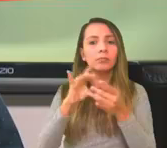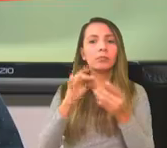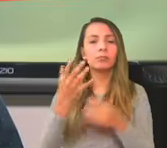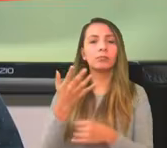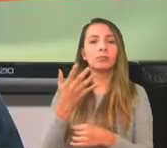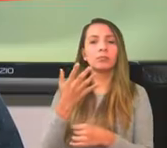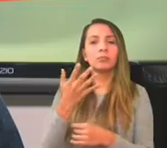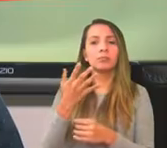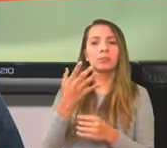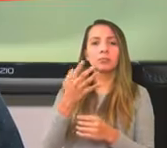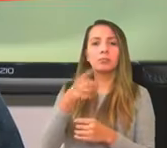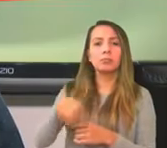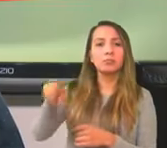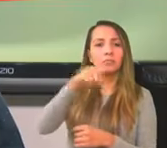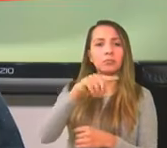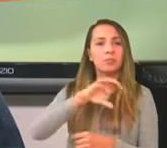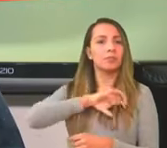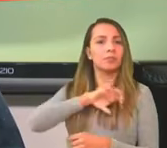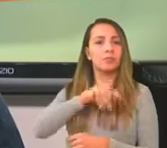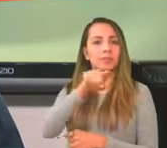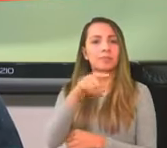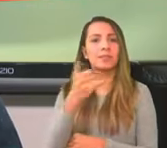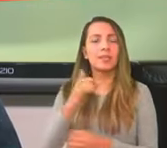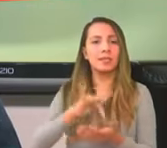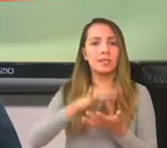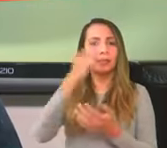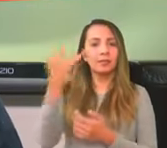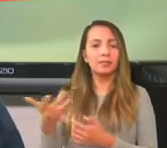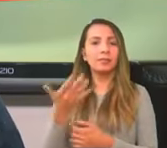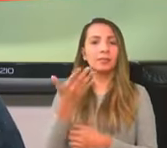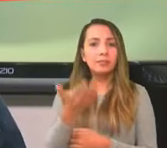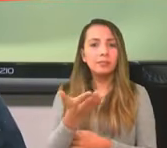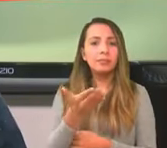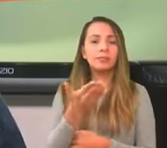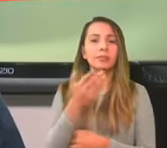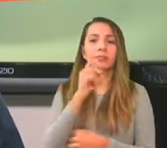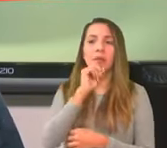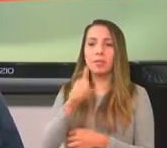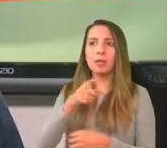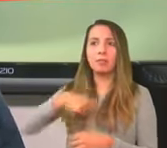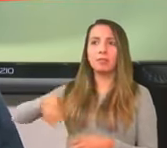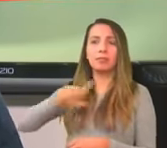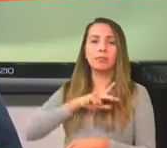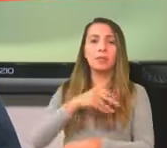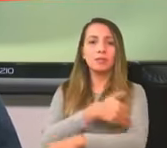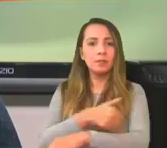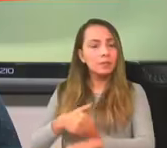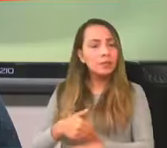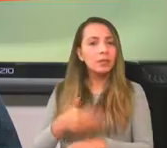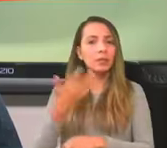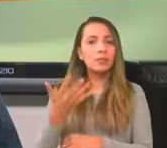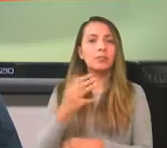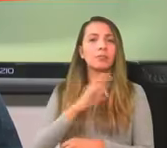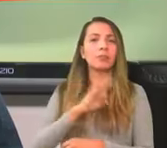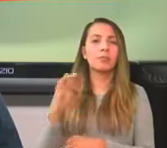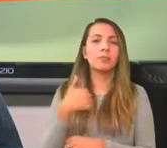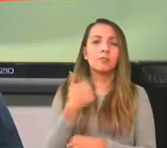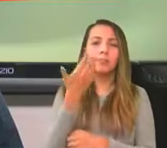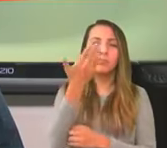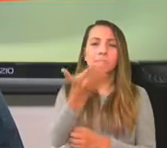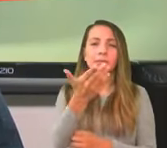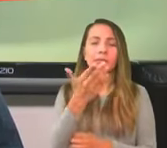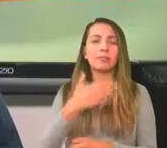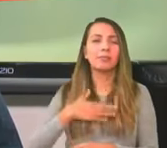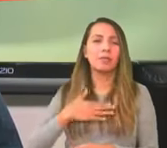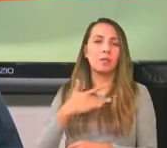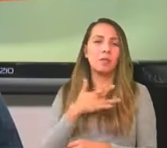afecto, su agradecimiento que tengo tanto yo como mi familia, y poder pedirles con todo